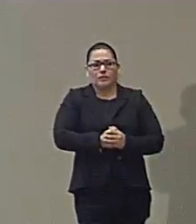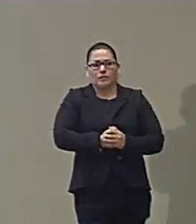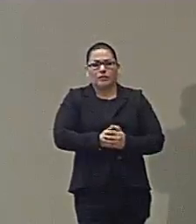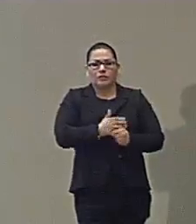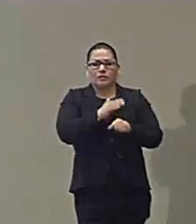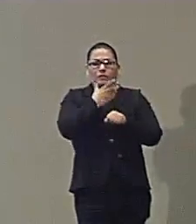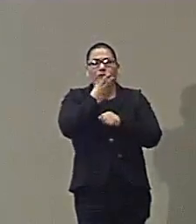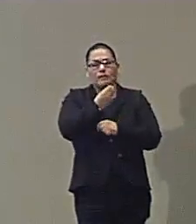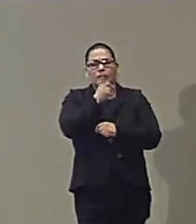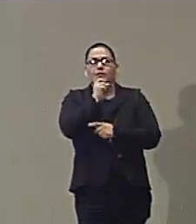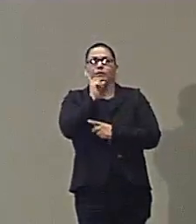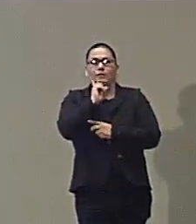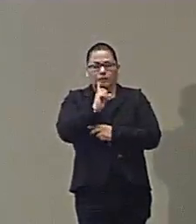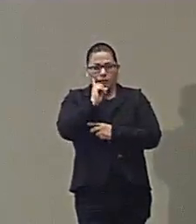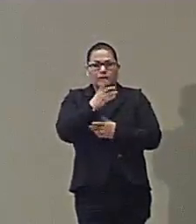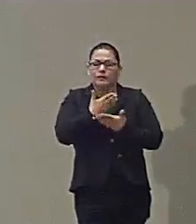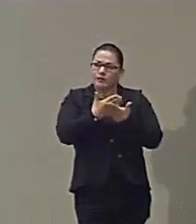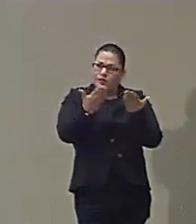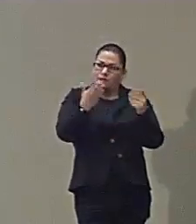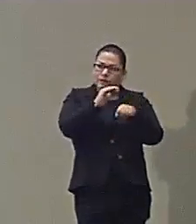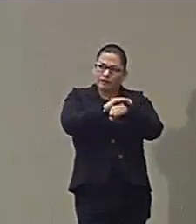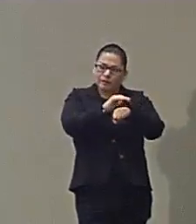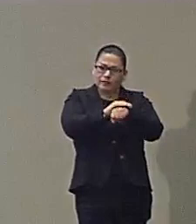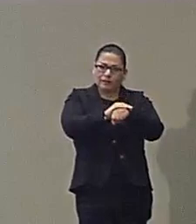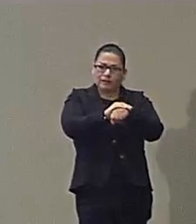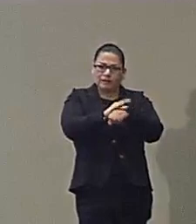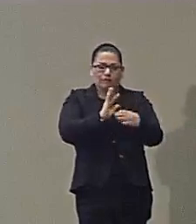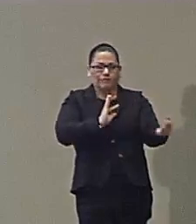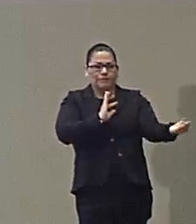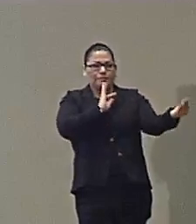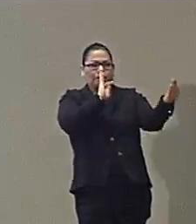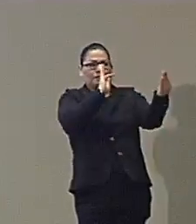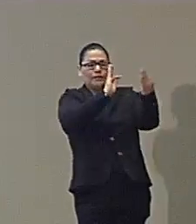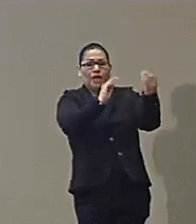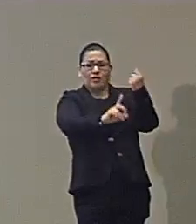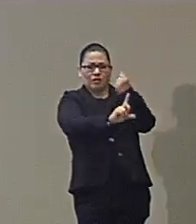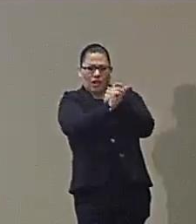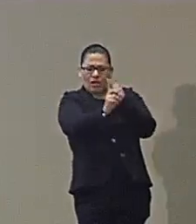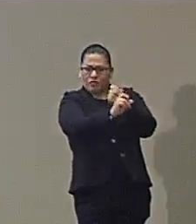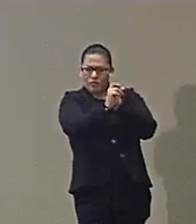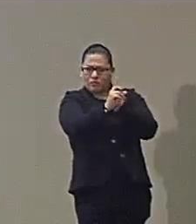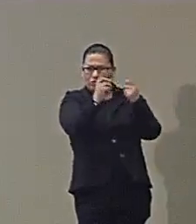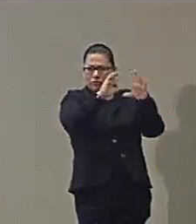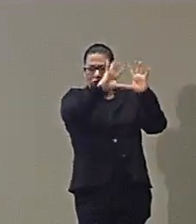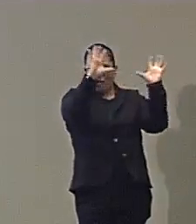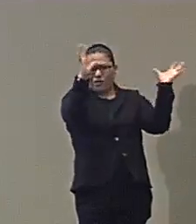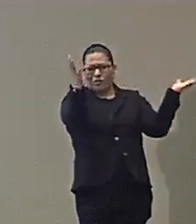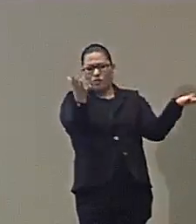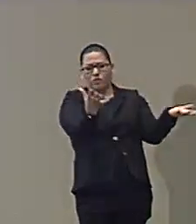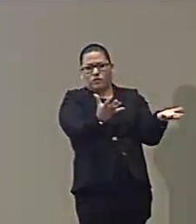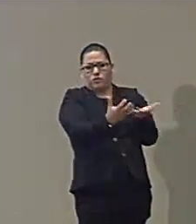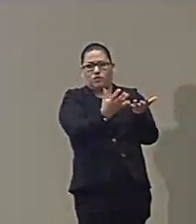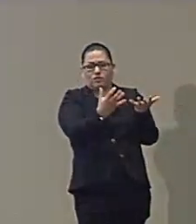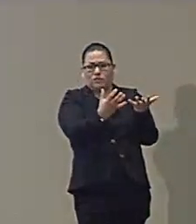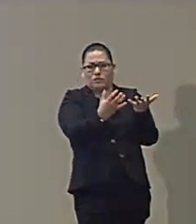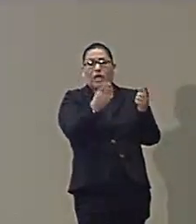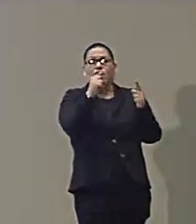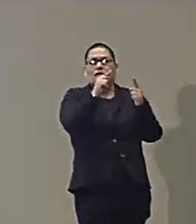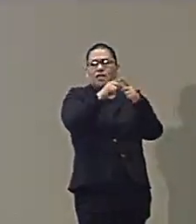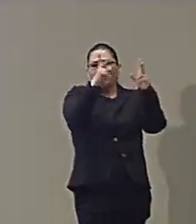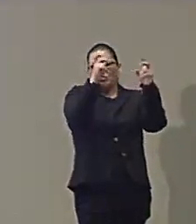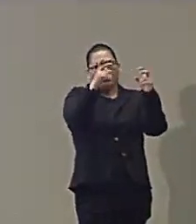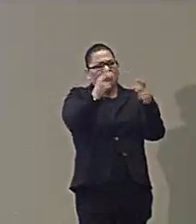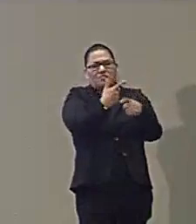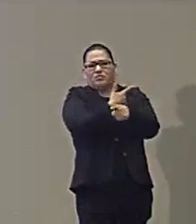y amigos frente a las adversidades financieras y sociales que imperan en la globalidad el turismo emerge